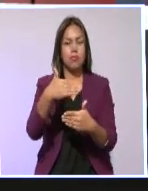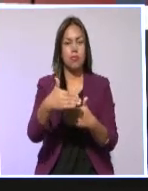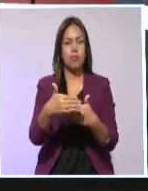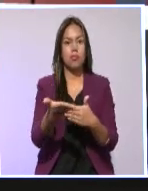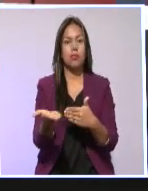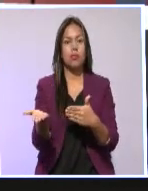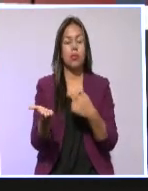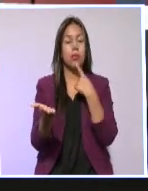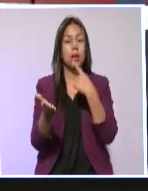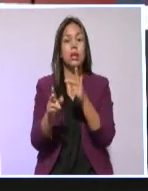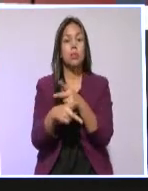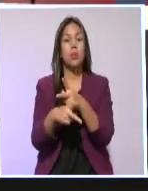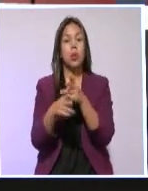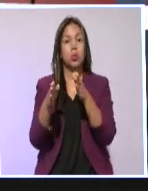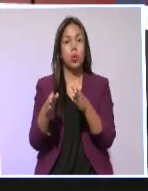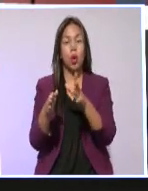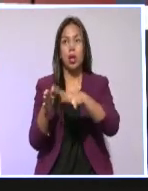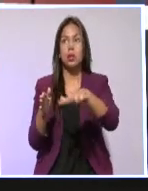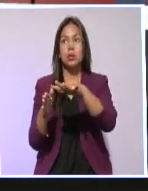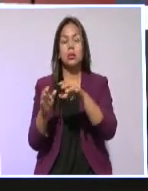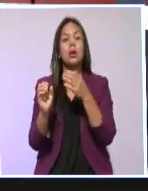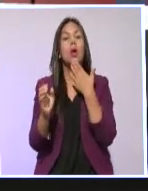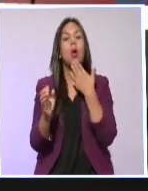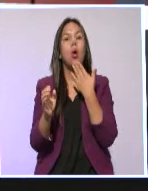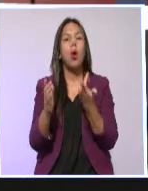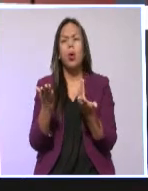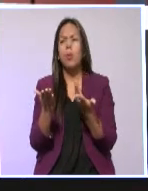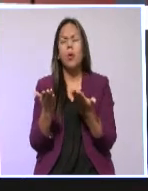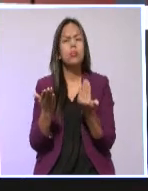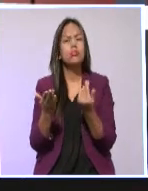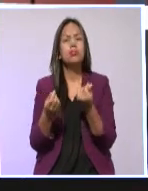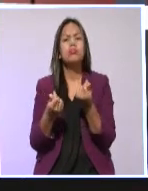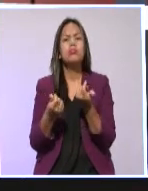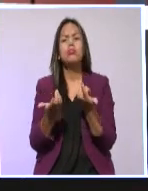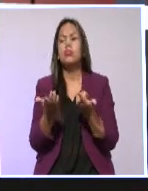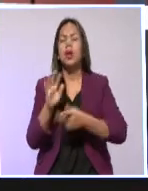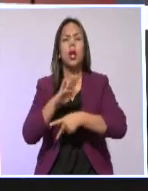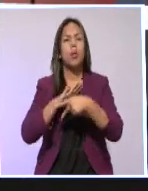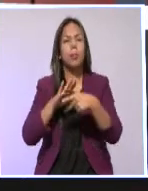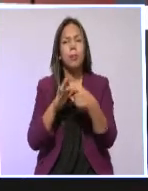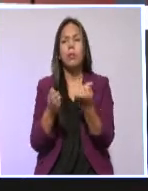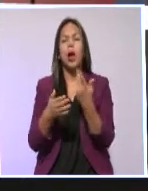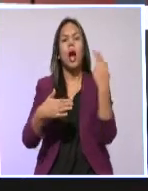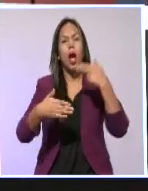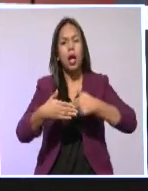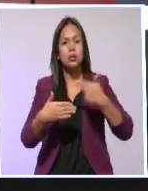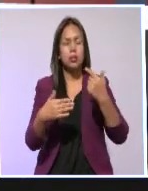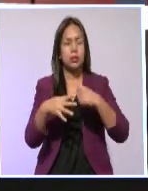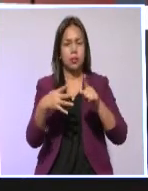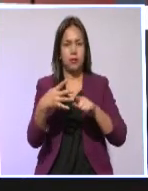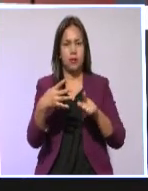los pequeños productores acceden a combustibles para sus labores. Nuestro compañero Karel Sack en la comisión.